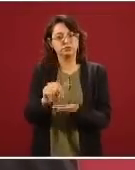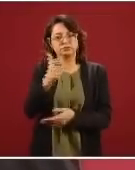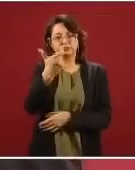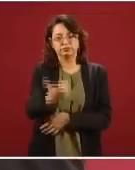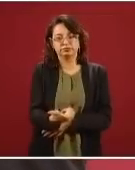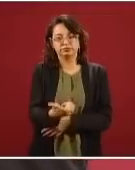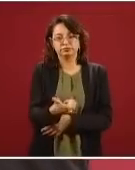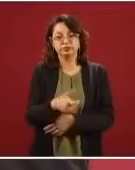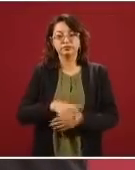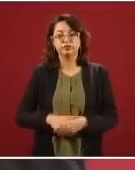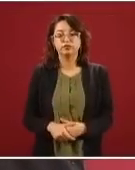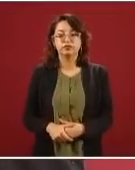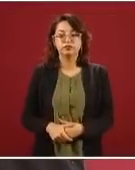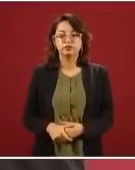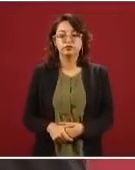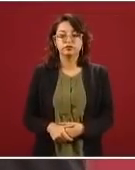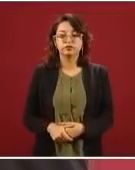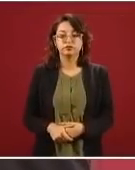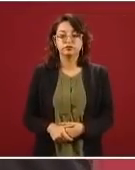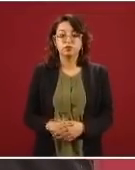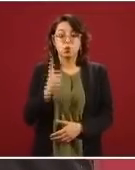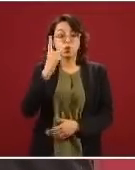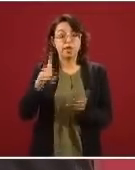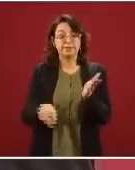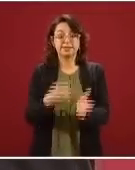pesos en un caso.